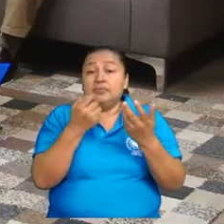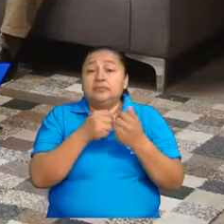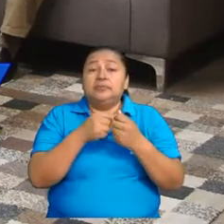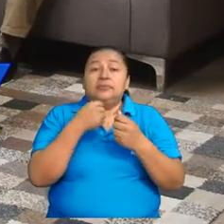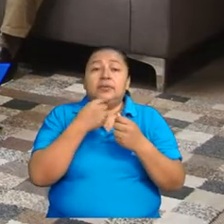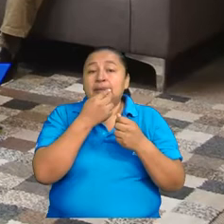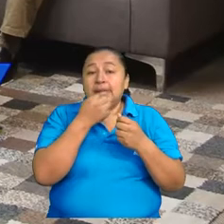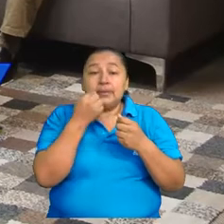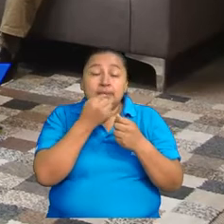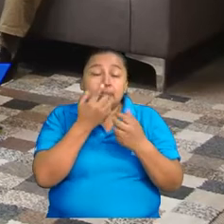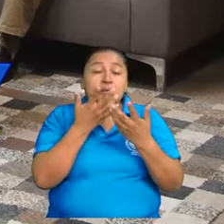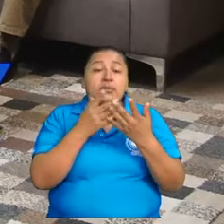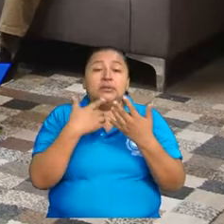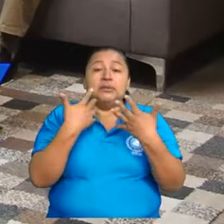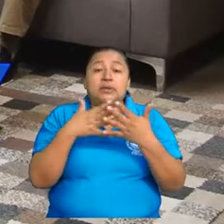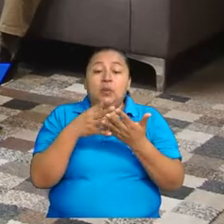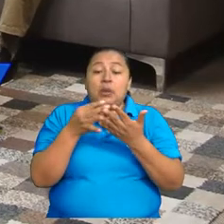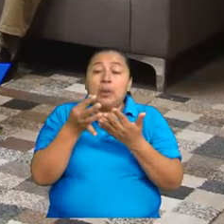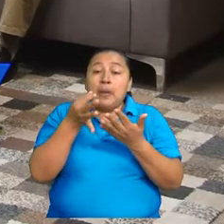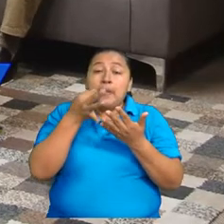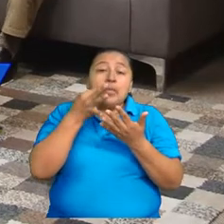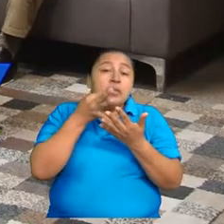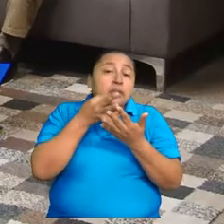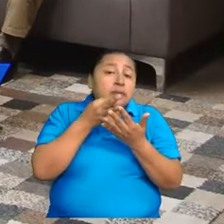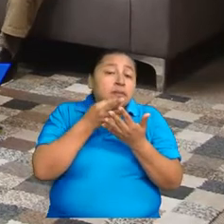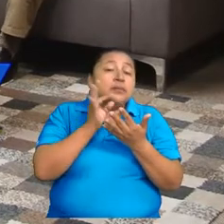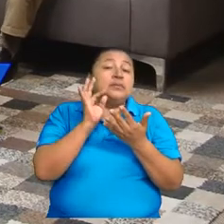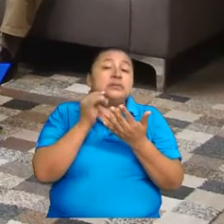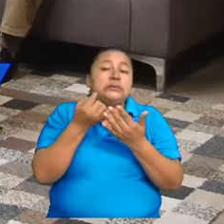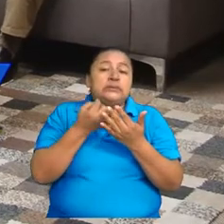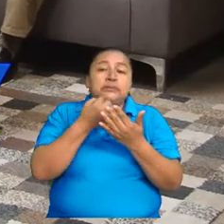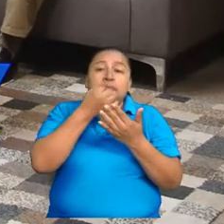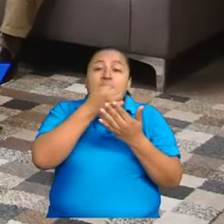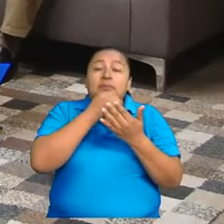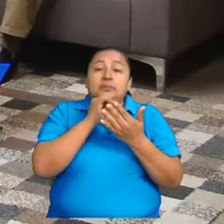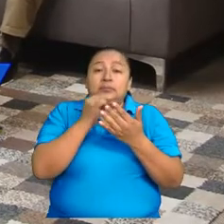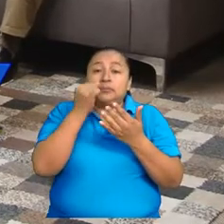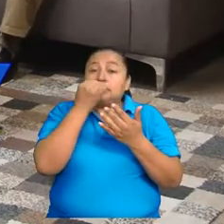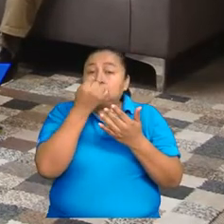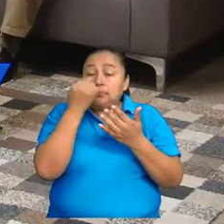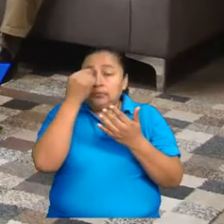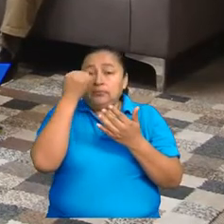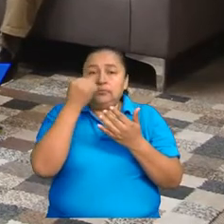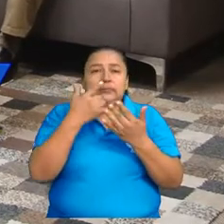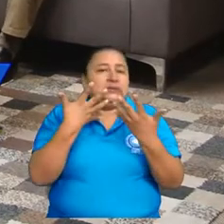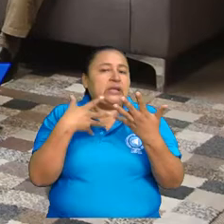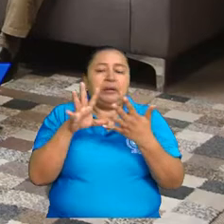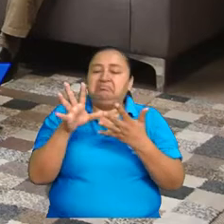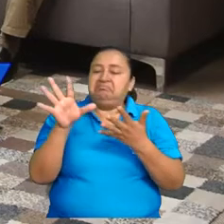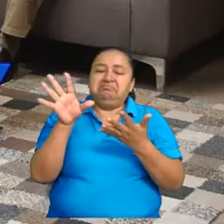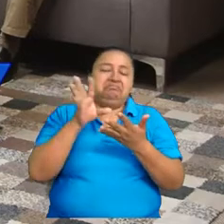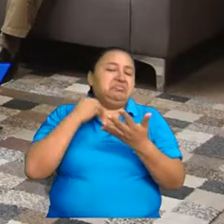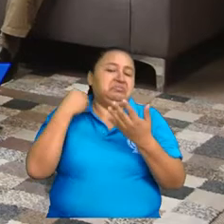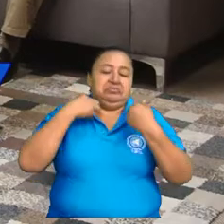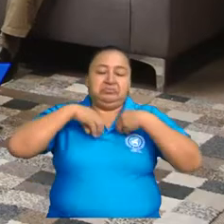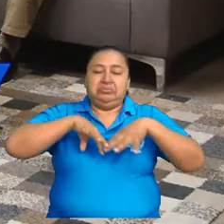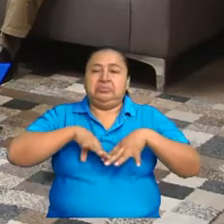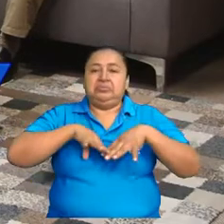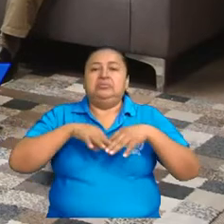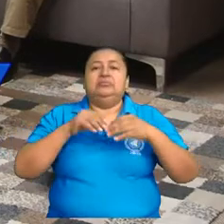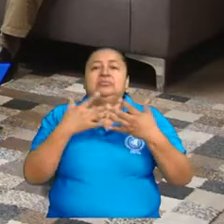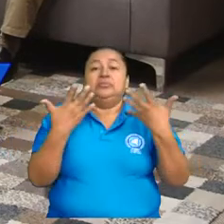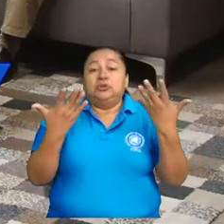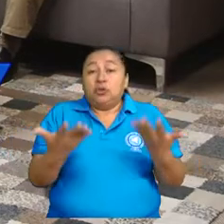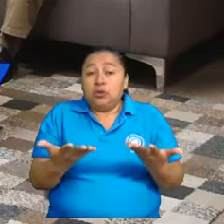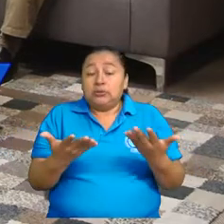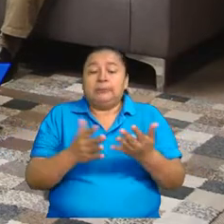los labios, ya la boca. Ya cuando entra en la mucosa, ya sea de la boca, la nariz, los ojos, ahí ya el virus ya hace de la suya.